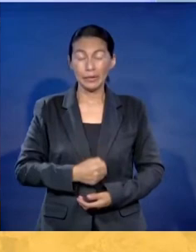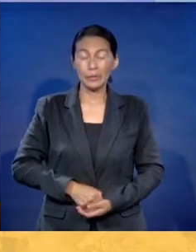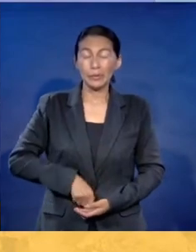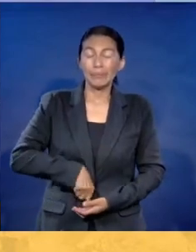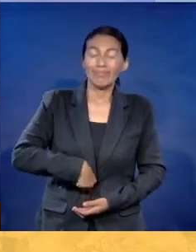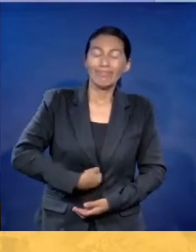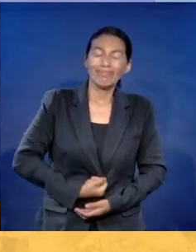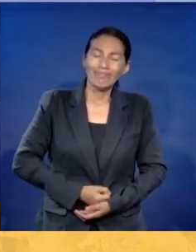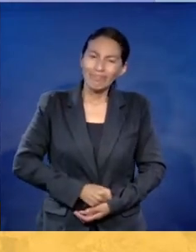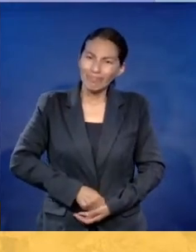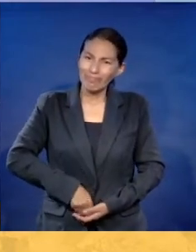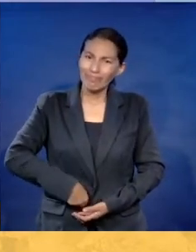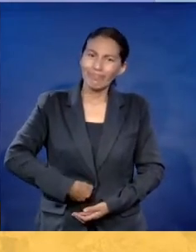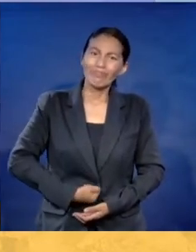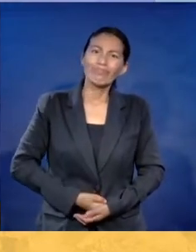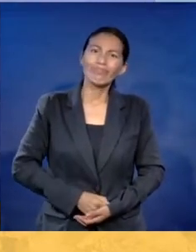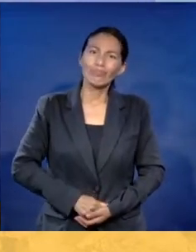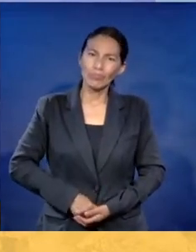estómago